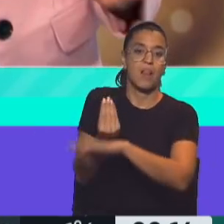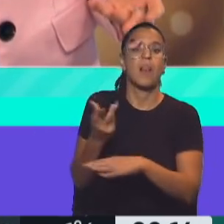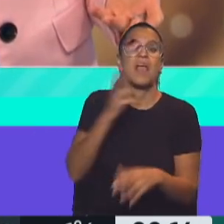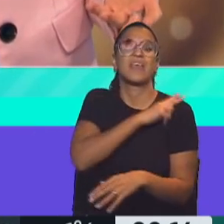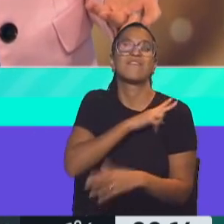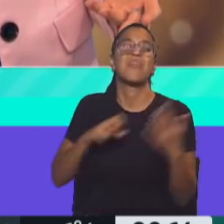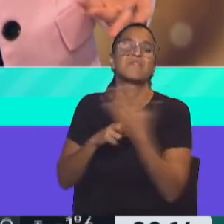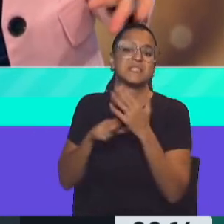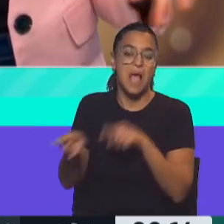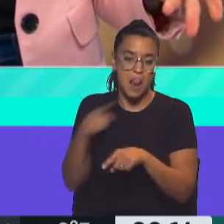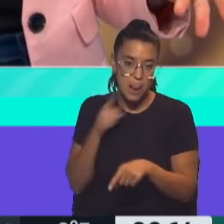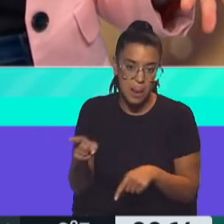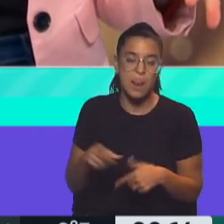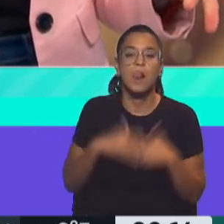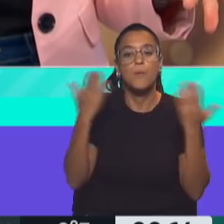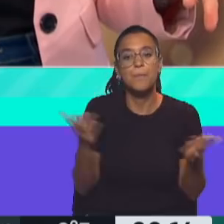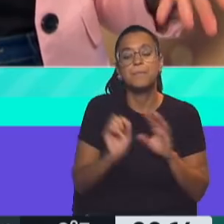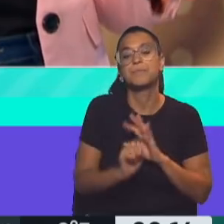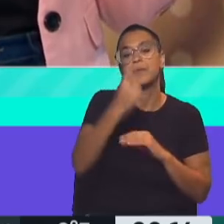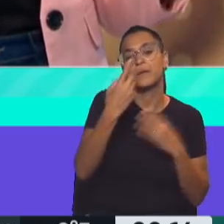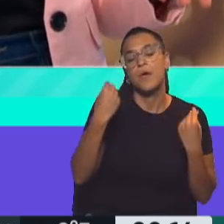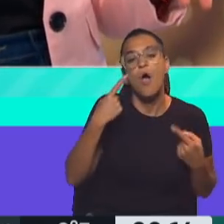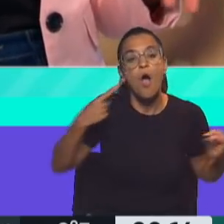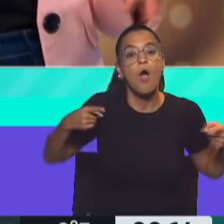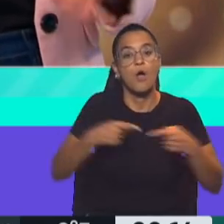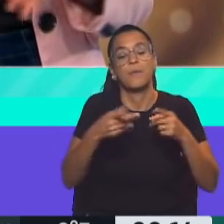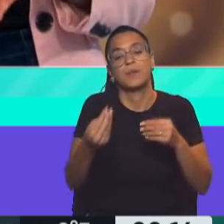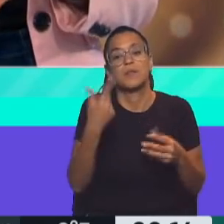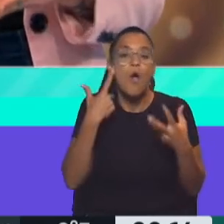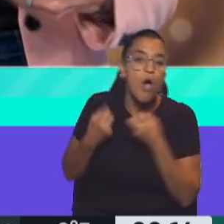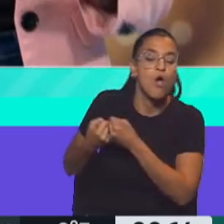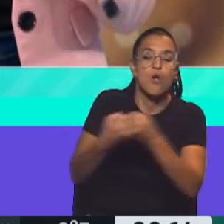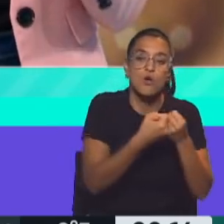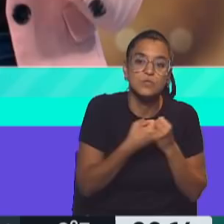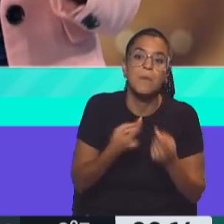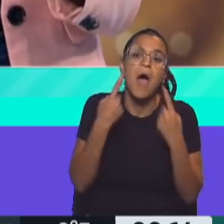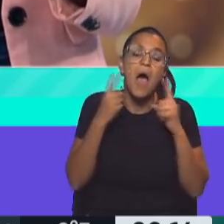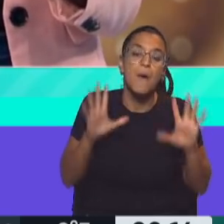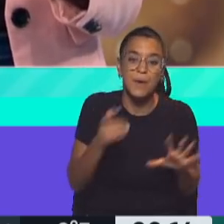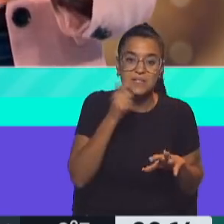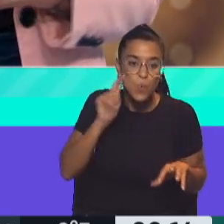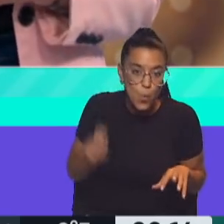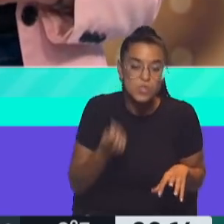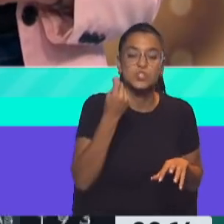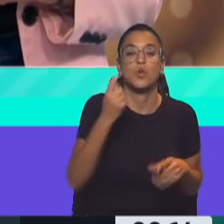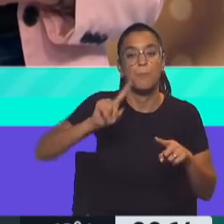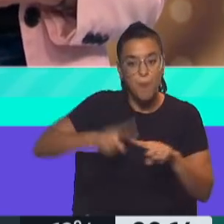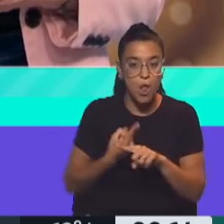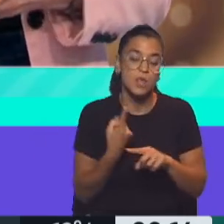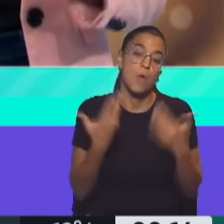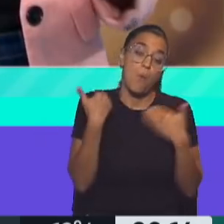que es lo que puede pasar en principio el objetivo es estos consensos para ver si este juicio político finalmente